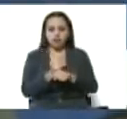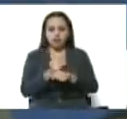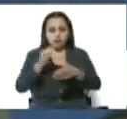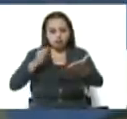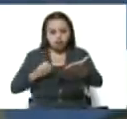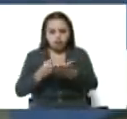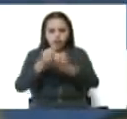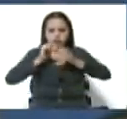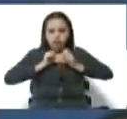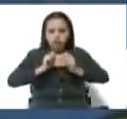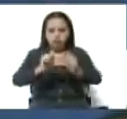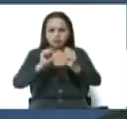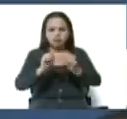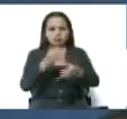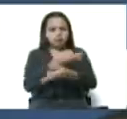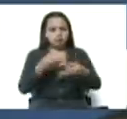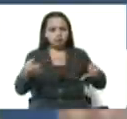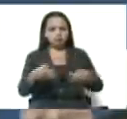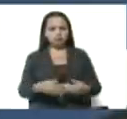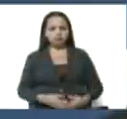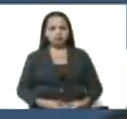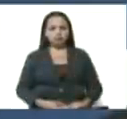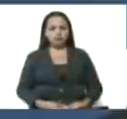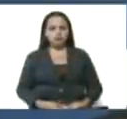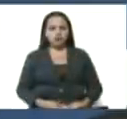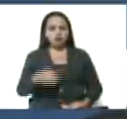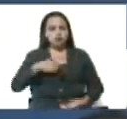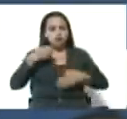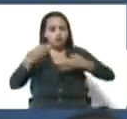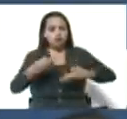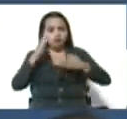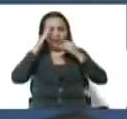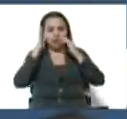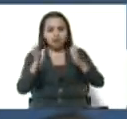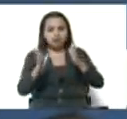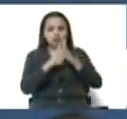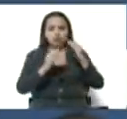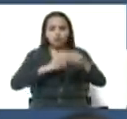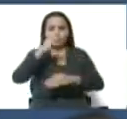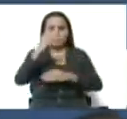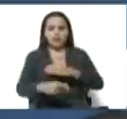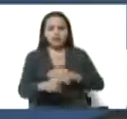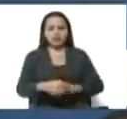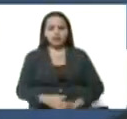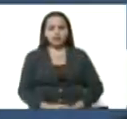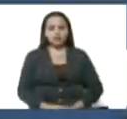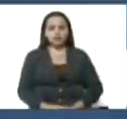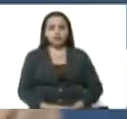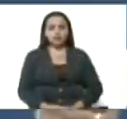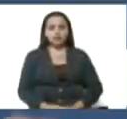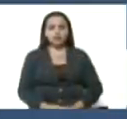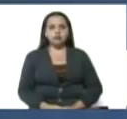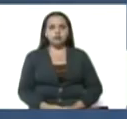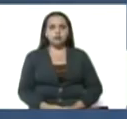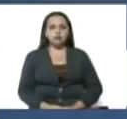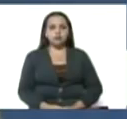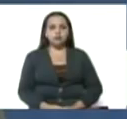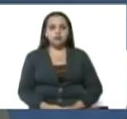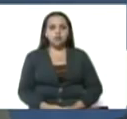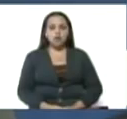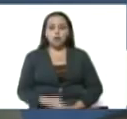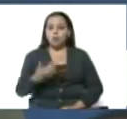permanente exclusiva pendiente de cada plano de cada amenaza